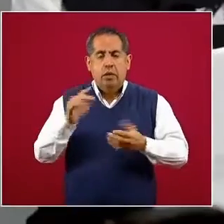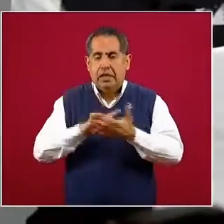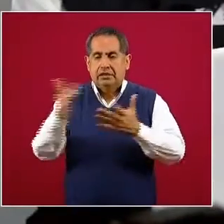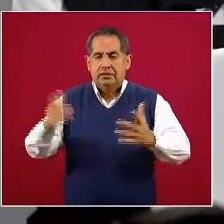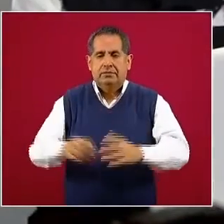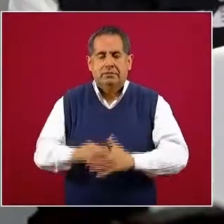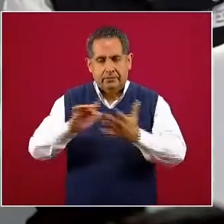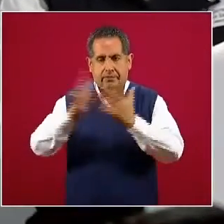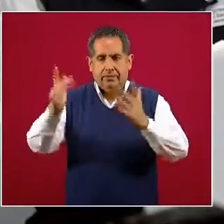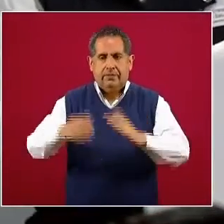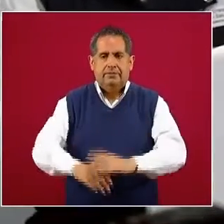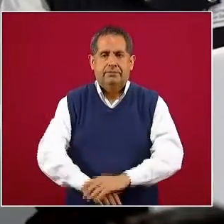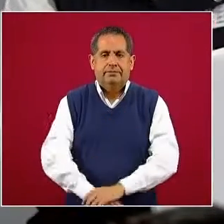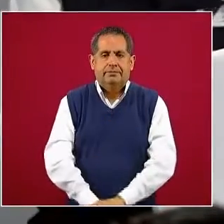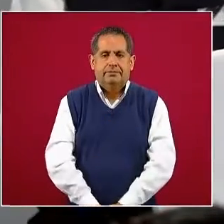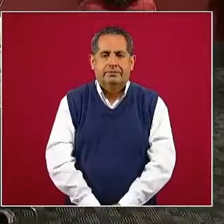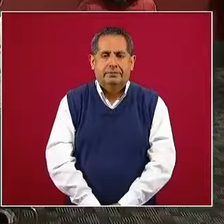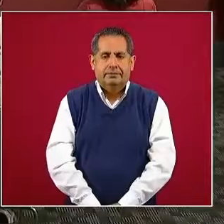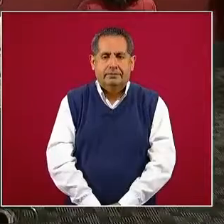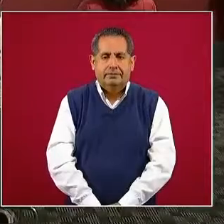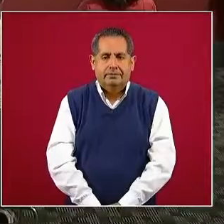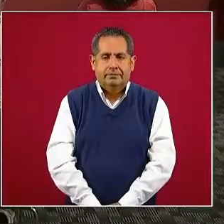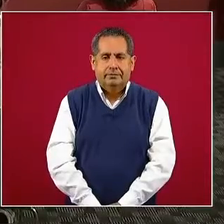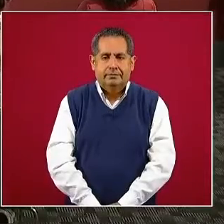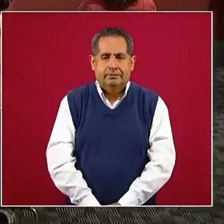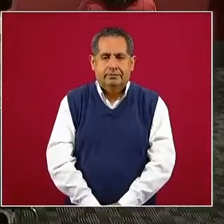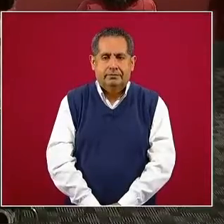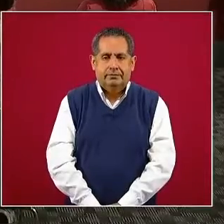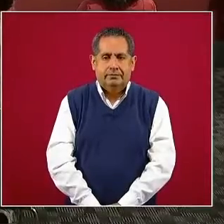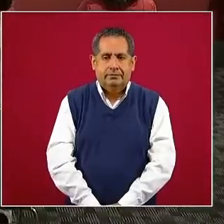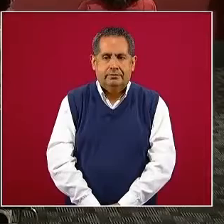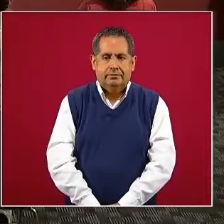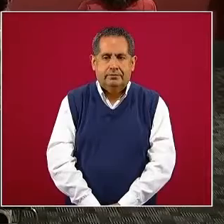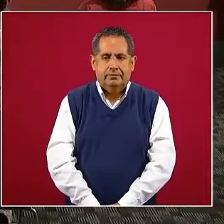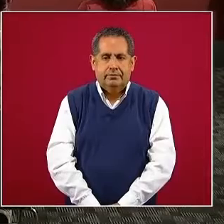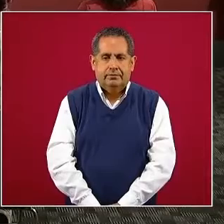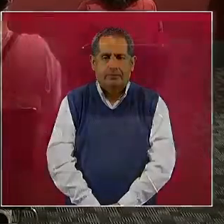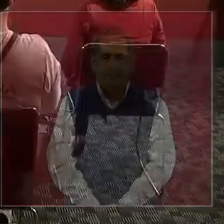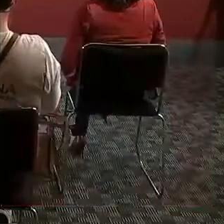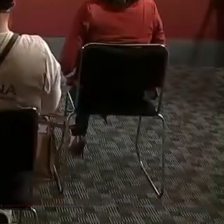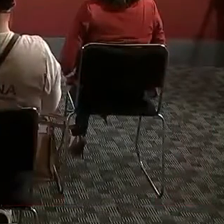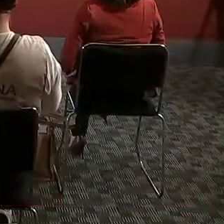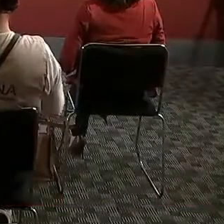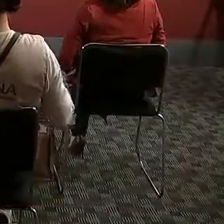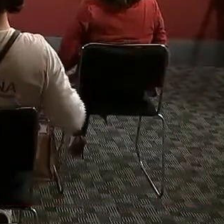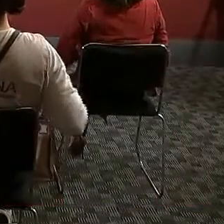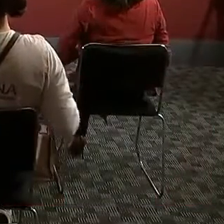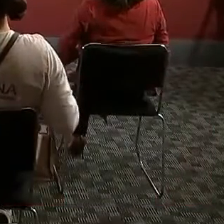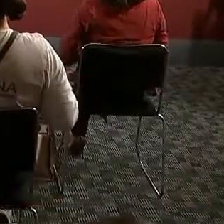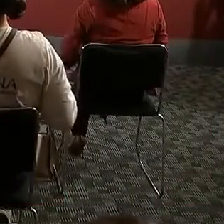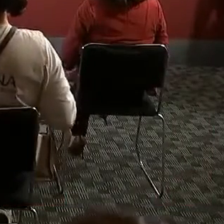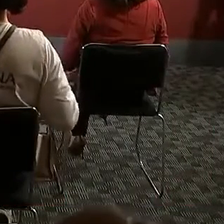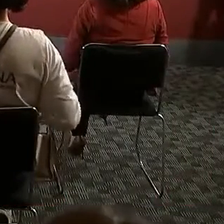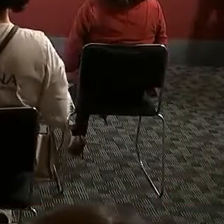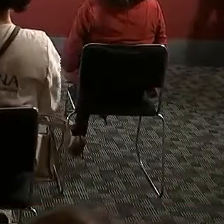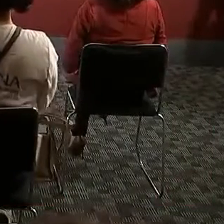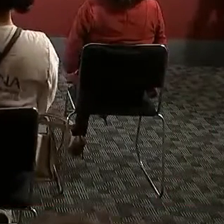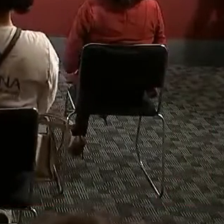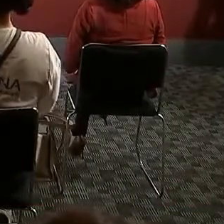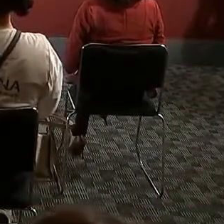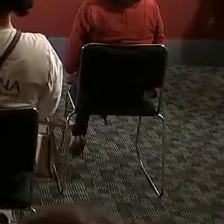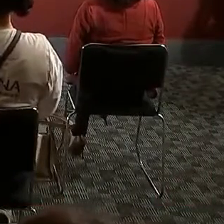enfermeras poblanos fue a ayudar a la Ciudad de México. Ahora estamos viendo en lugares en donde ya están las tasas de